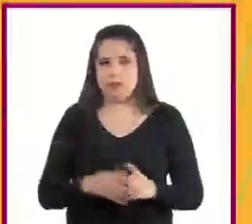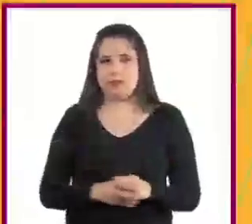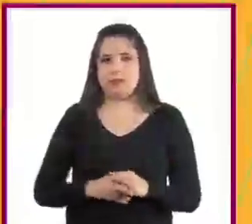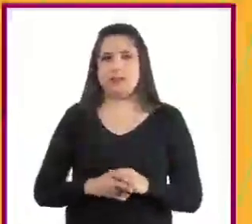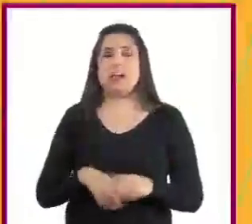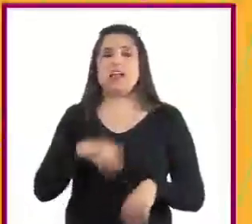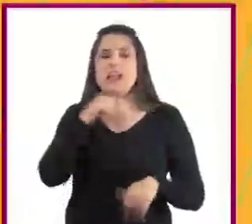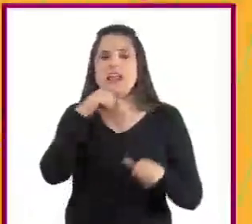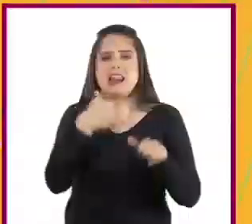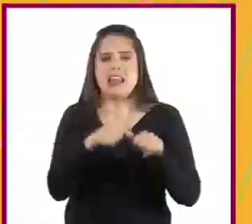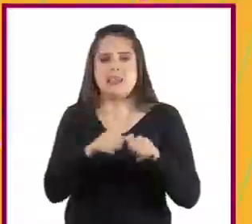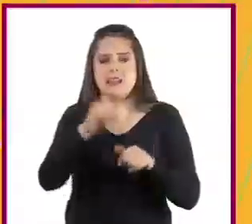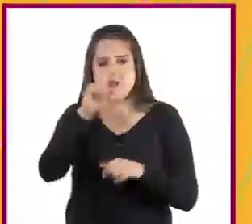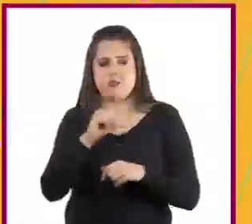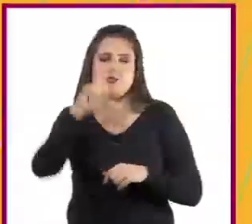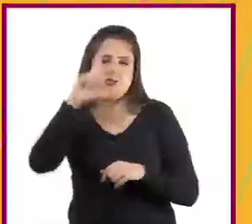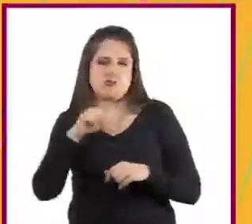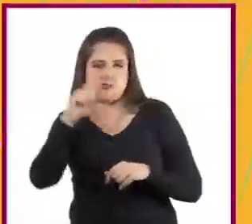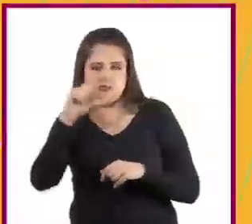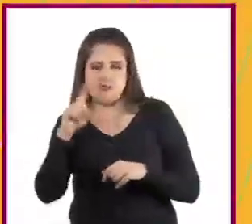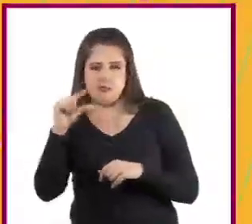tipos de letra.